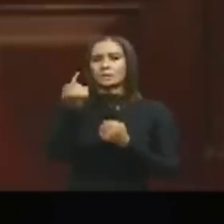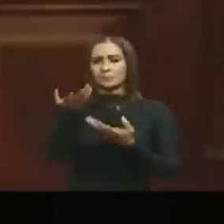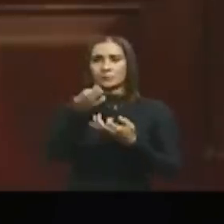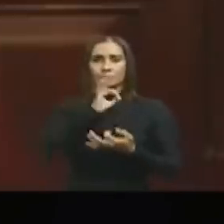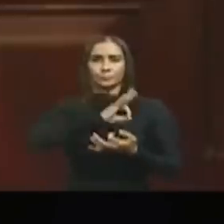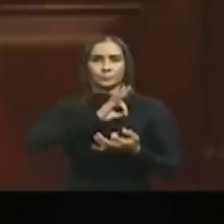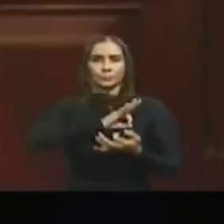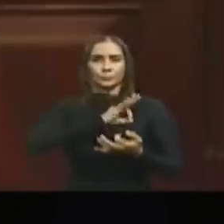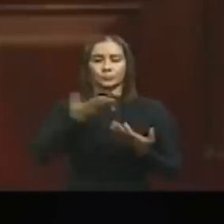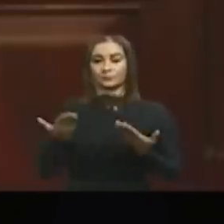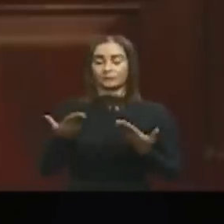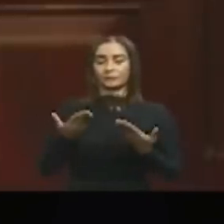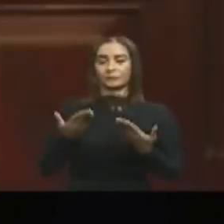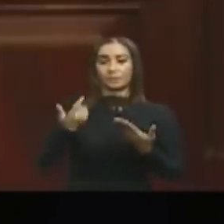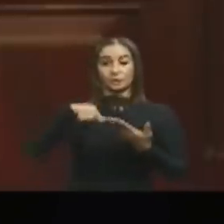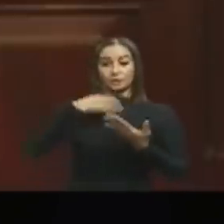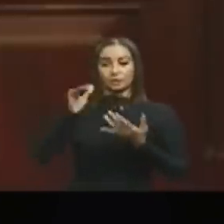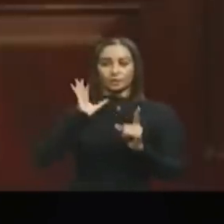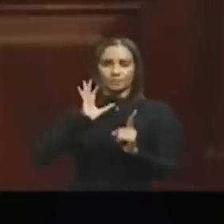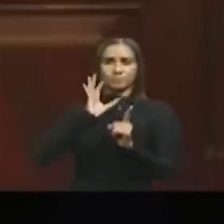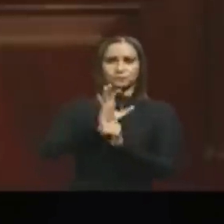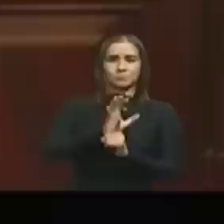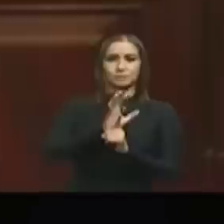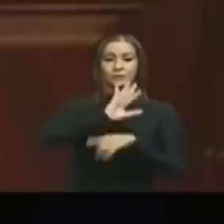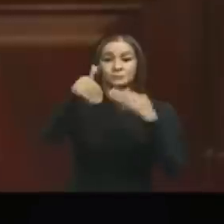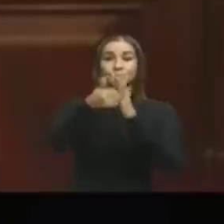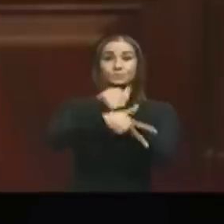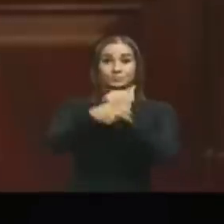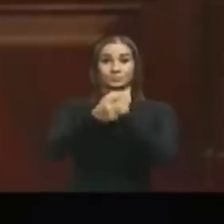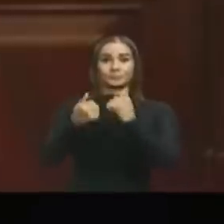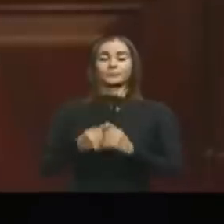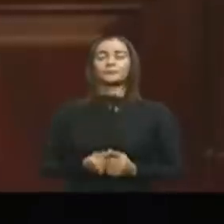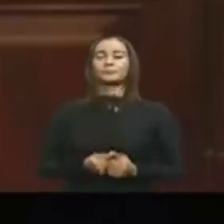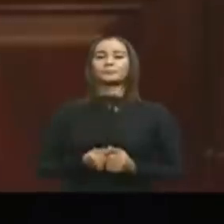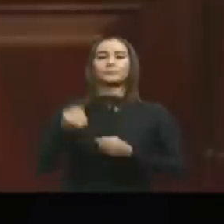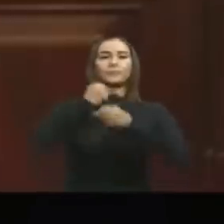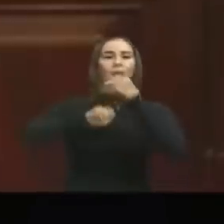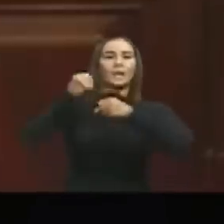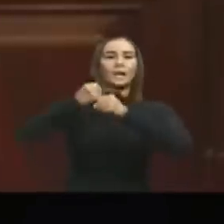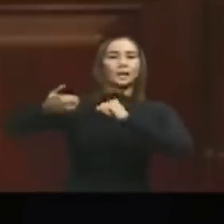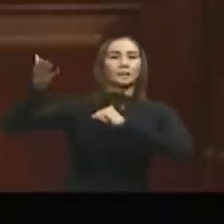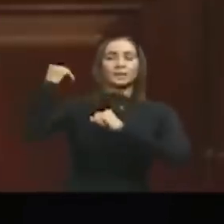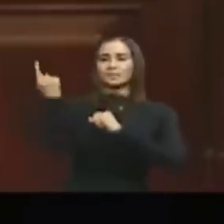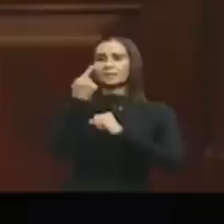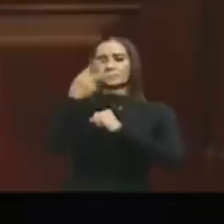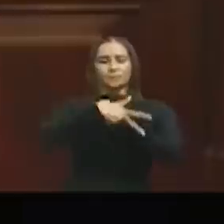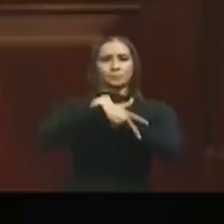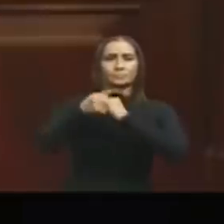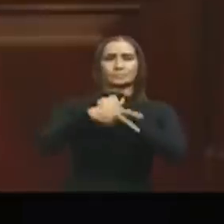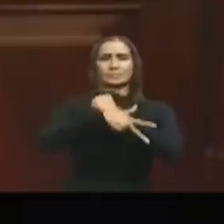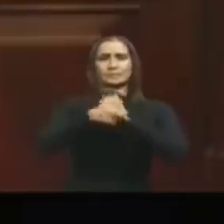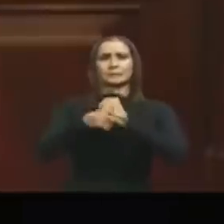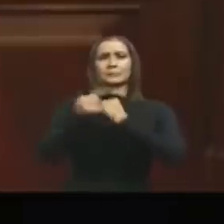lucrarse y ahora atacaremos de raíz este problema. Durante demasiados años, la corrupción y el delito han